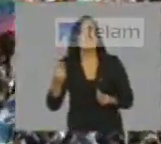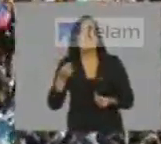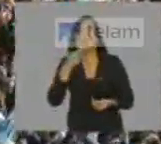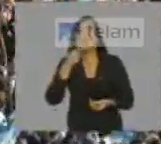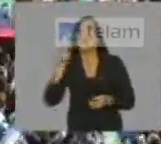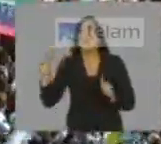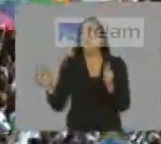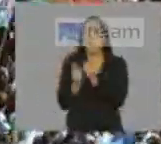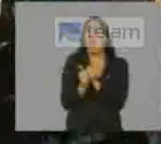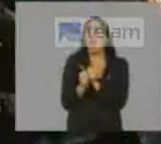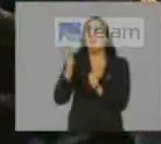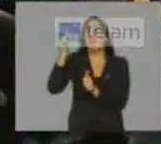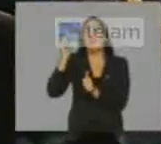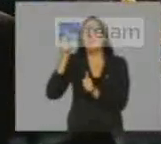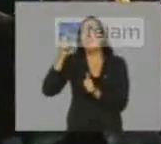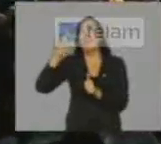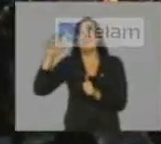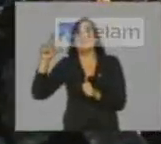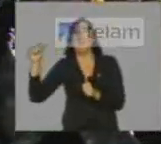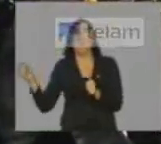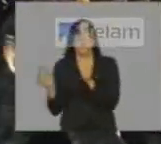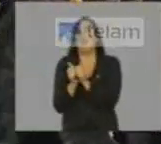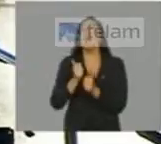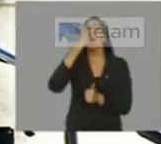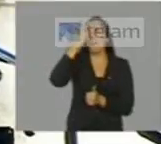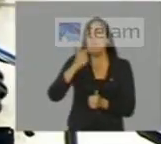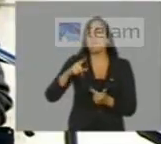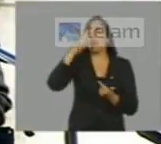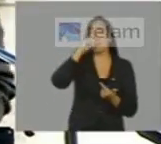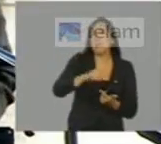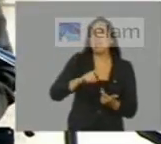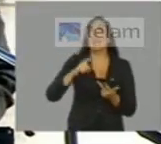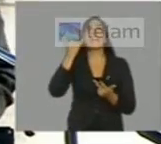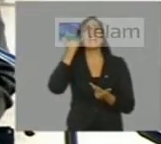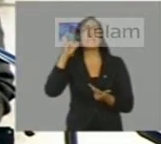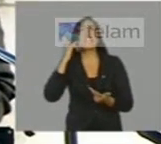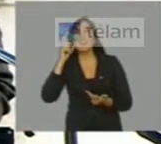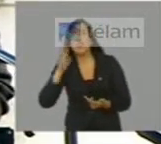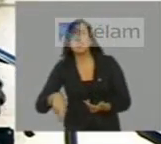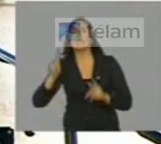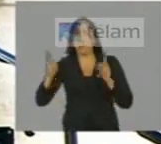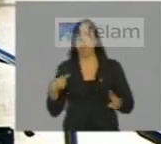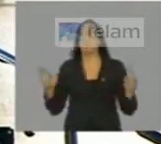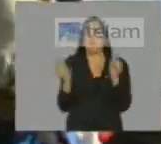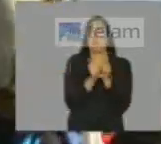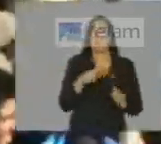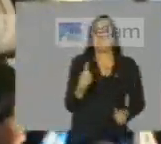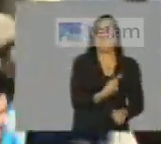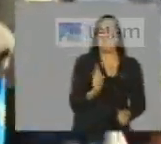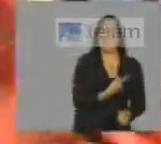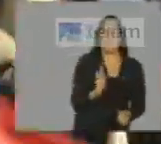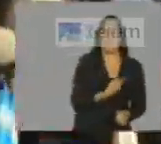Estaría con Belgrano, con San Martín, con Irigoyen, con nosotros también. ¿Saben por